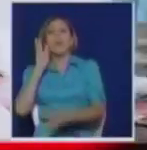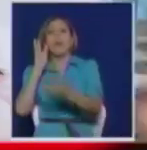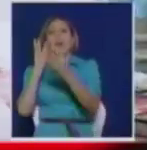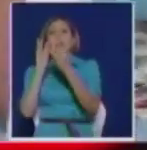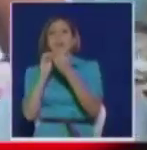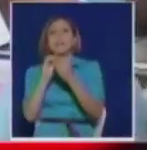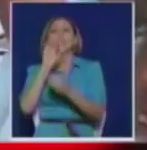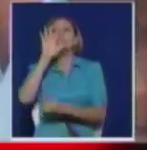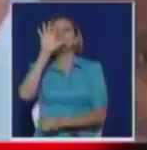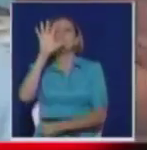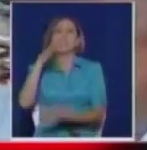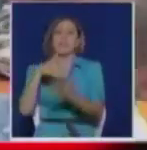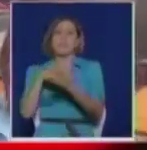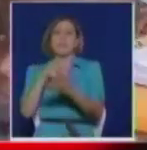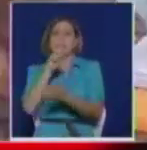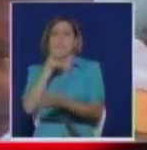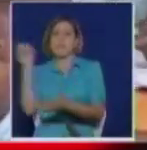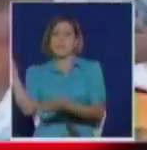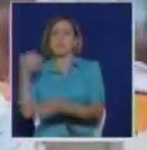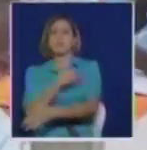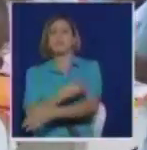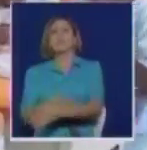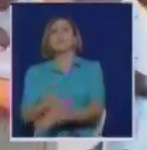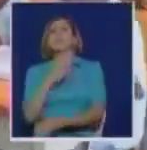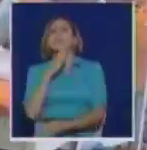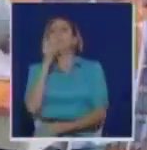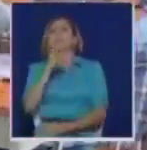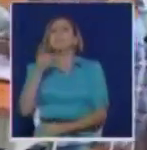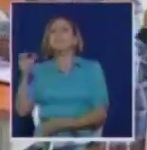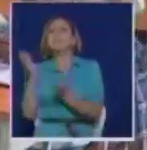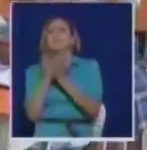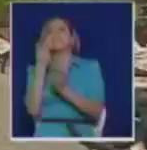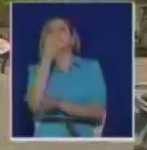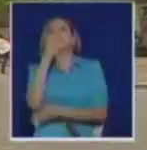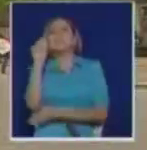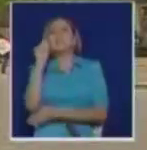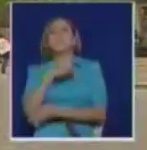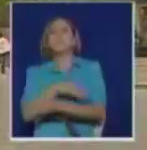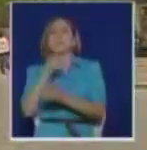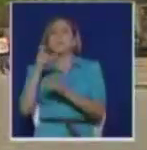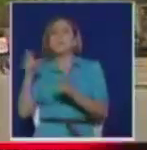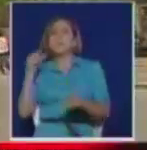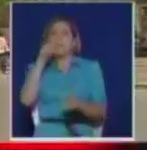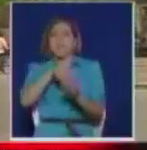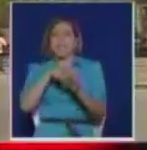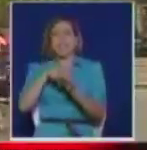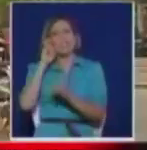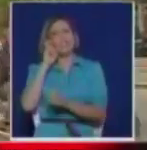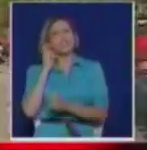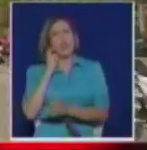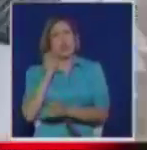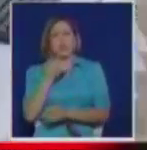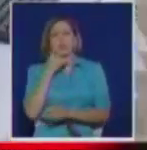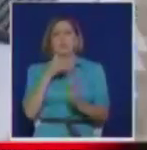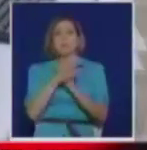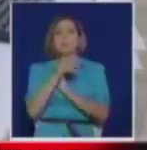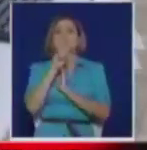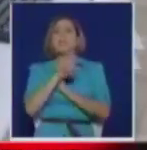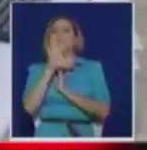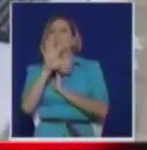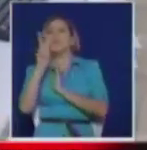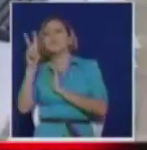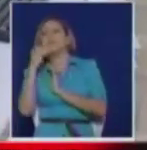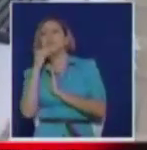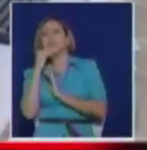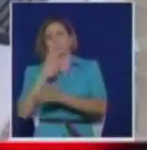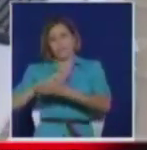millones de pesos y que busca beneficiar cerca de 10.000 estudiantes de colegios públicos del departamento del Chocó. 152 aulas